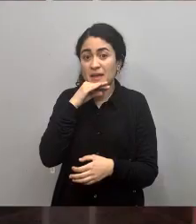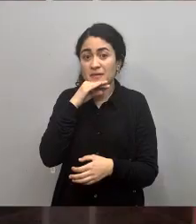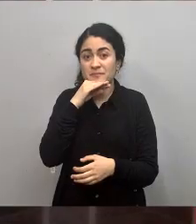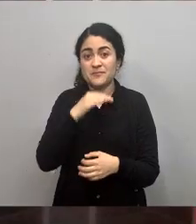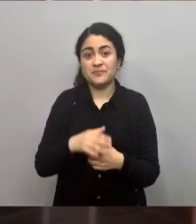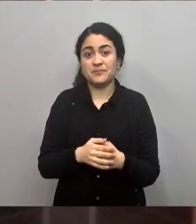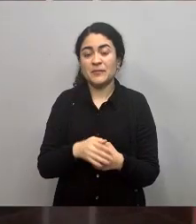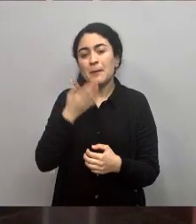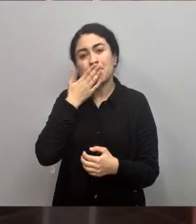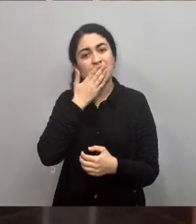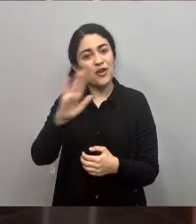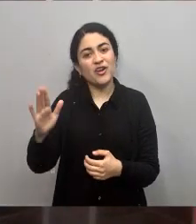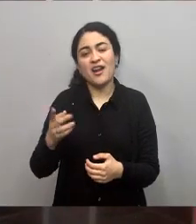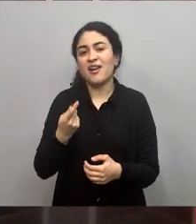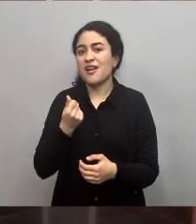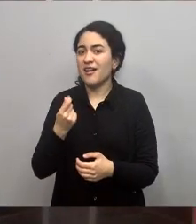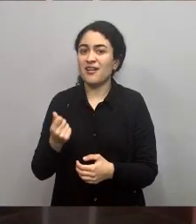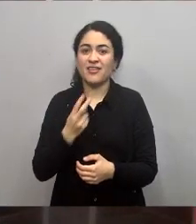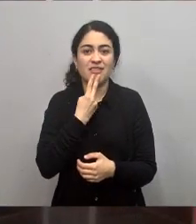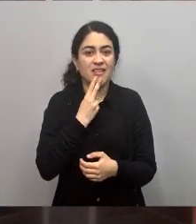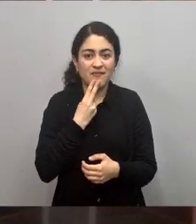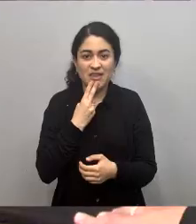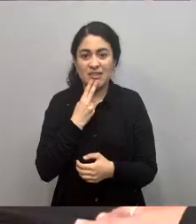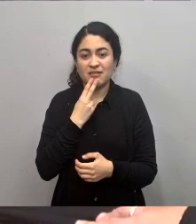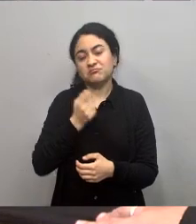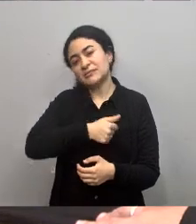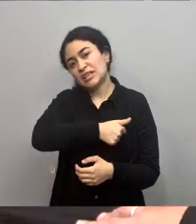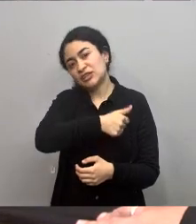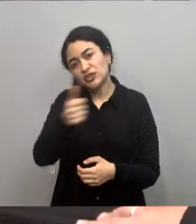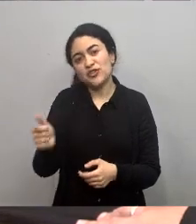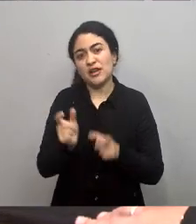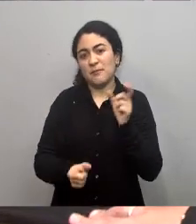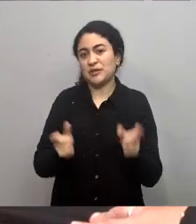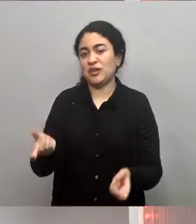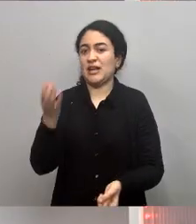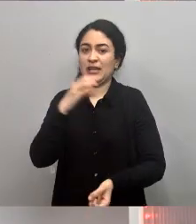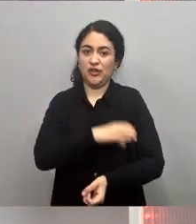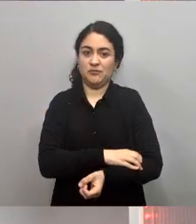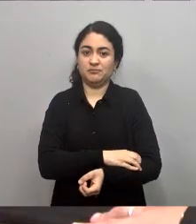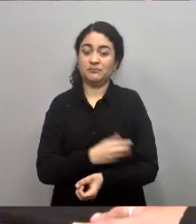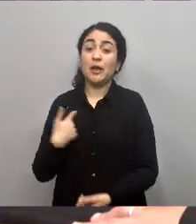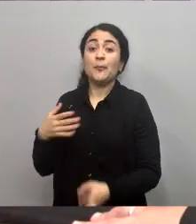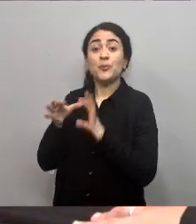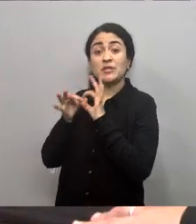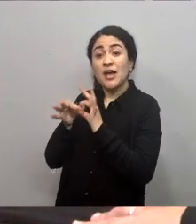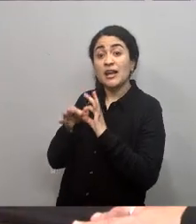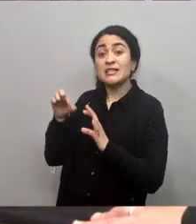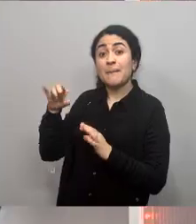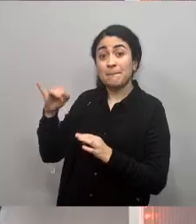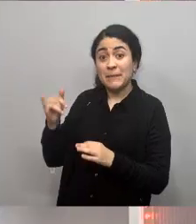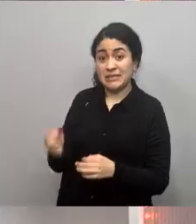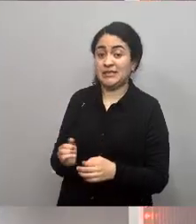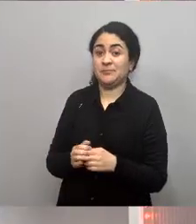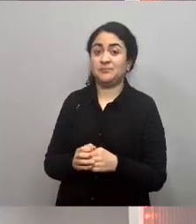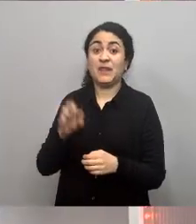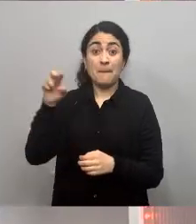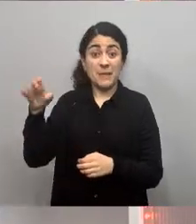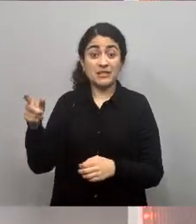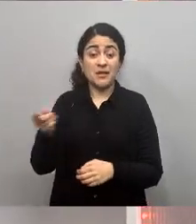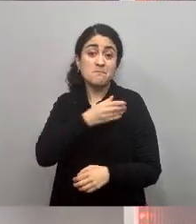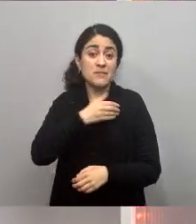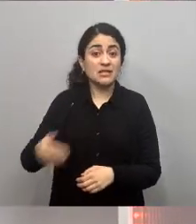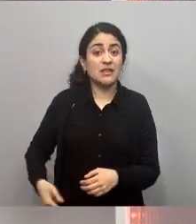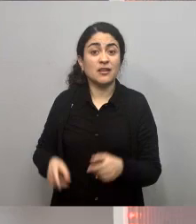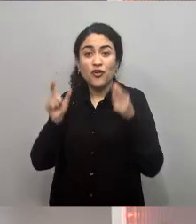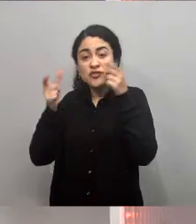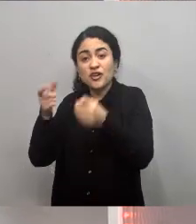naturalmente, mejorar la calidad de vida de todos los habitantes de nuestra región. Muchas gracias, Percy Marín. Gracias, Bernardo. Percy Marín, presidente del Consejo Regional,